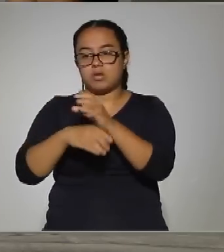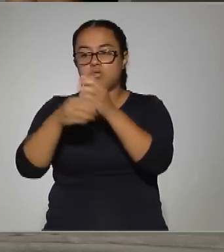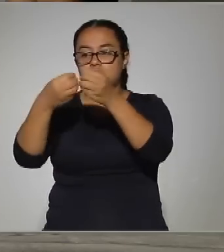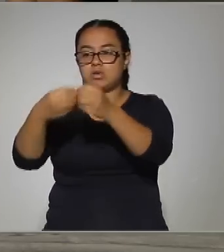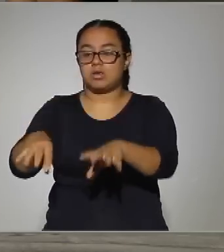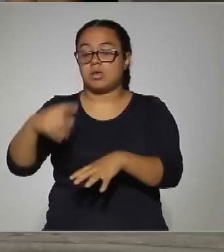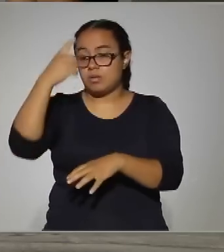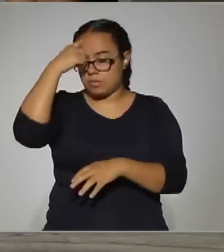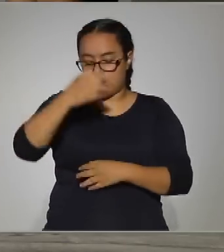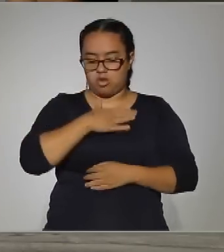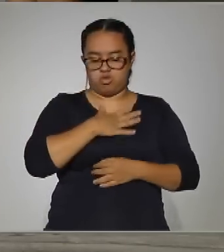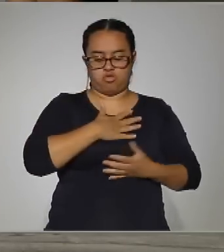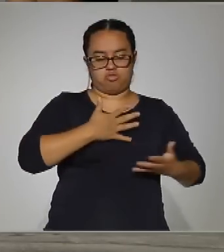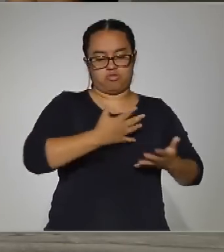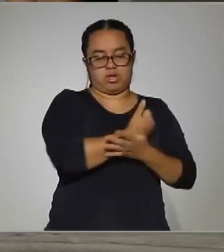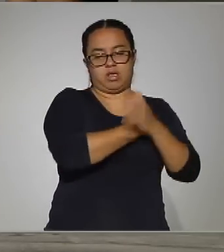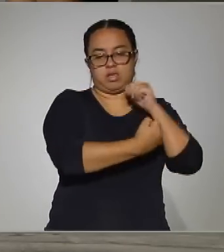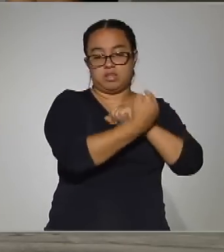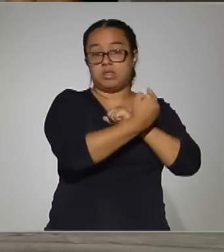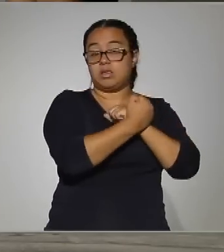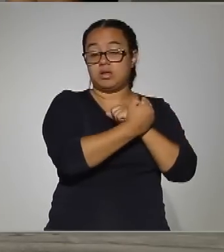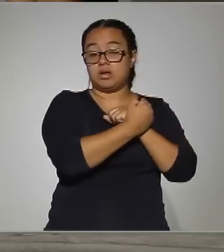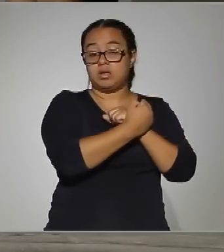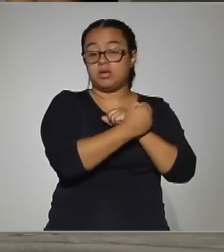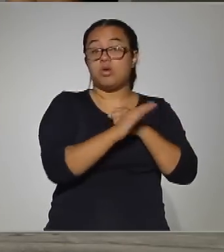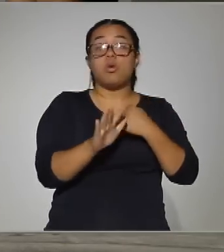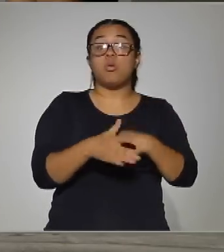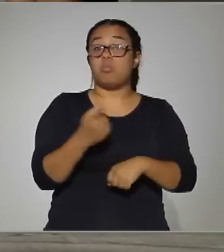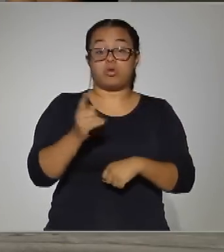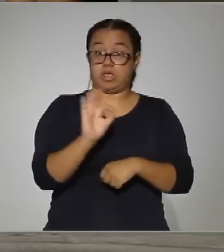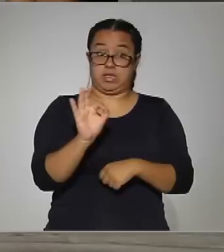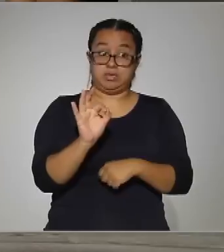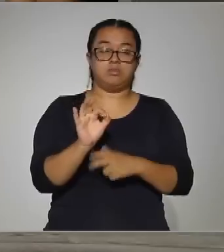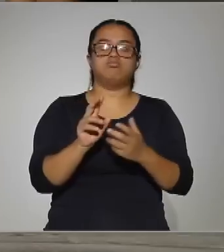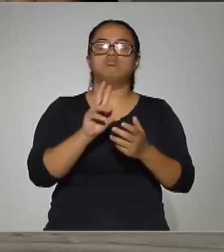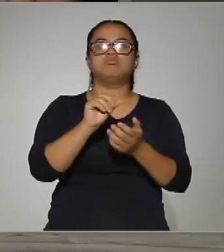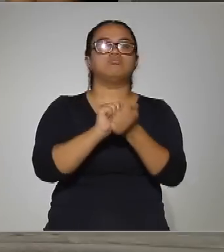algo del otro lado, porque si no, no se va a abrir la oportunidad de transformación.